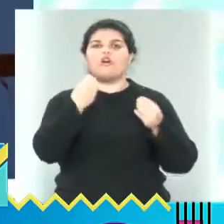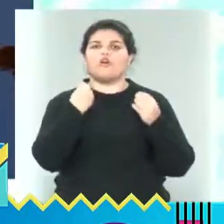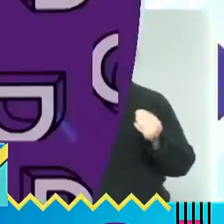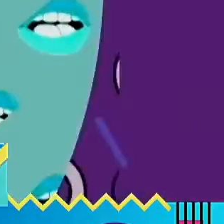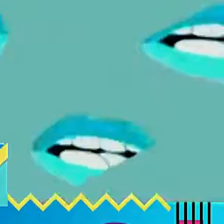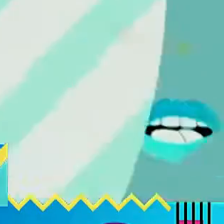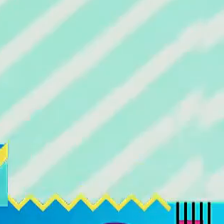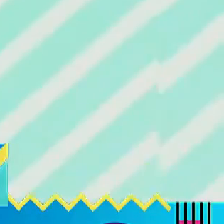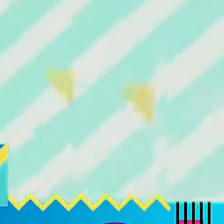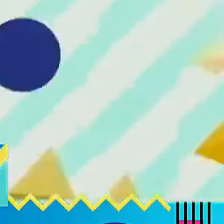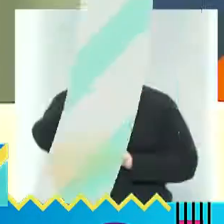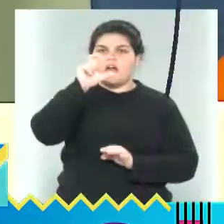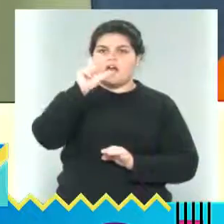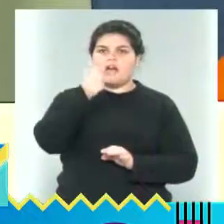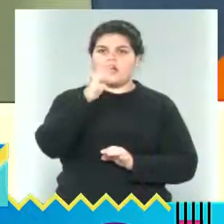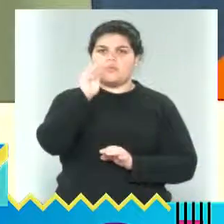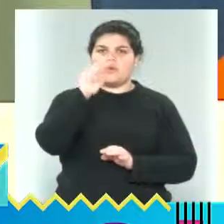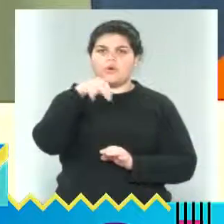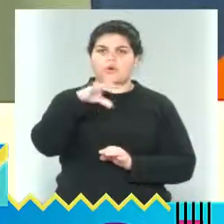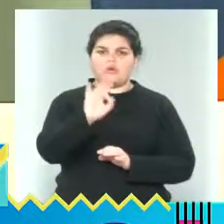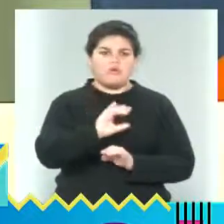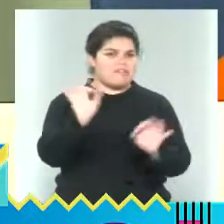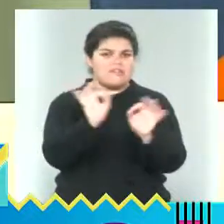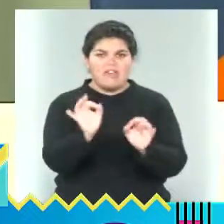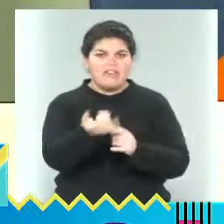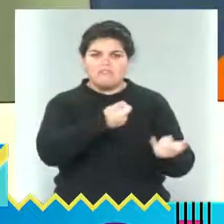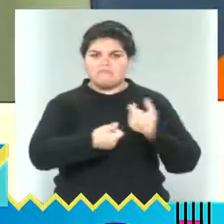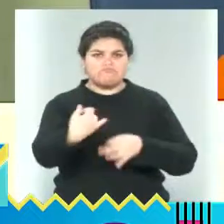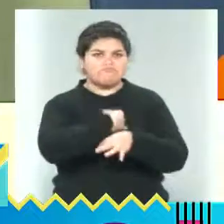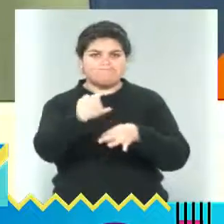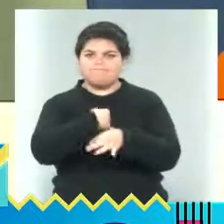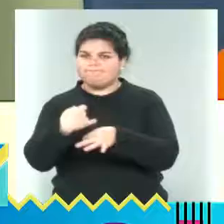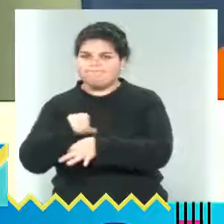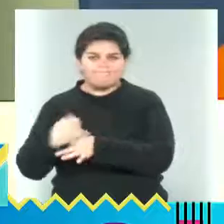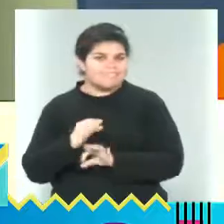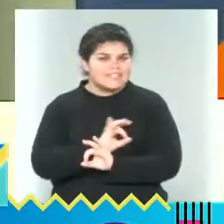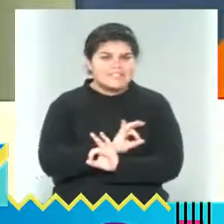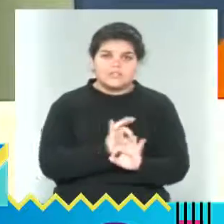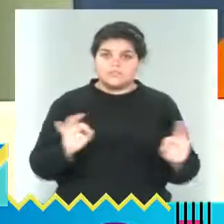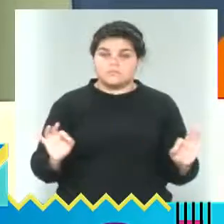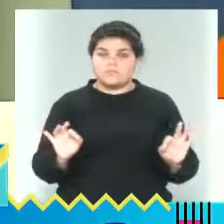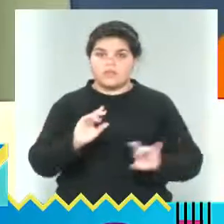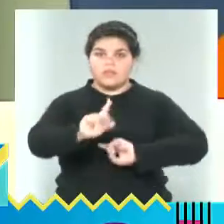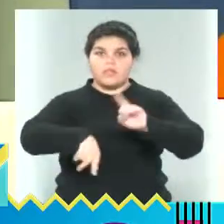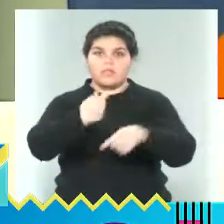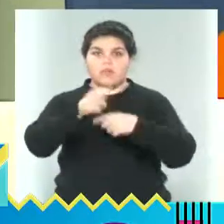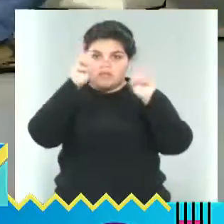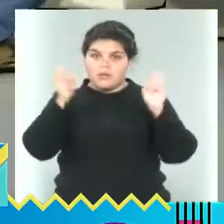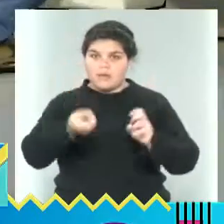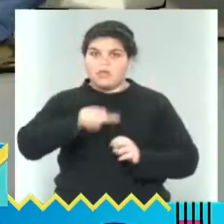de carbono, ni ciclo de vida de los productos, y actualmente es los temas que más preocupan.